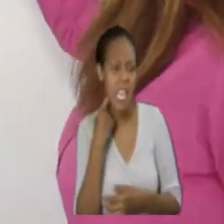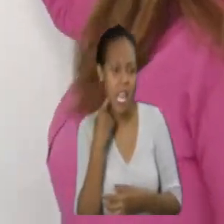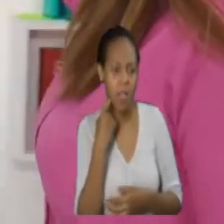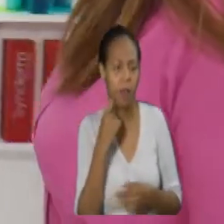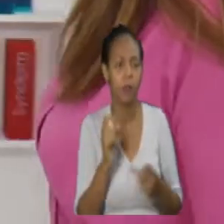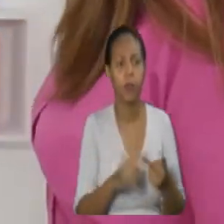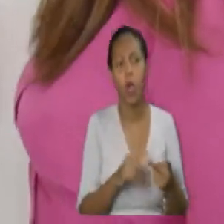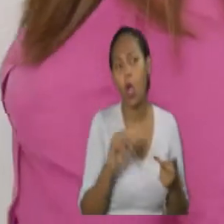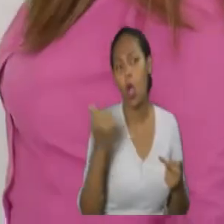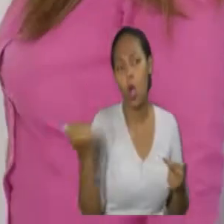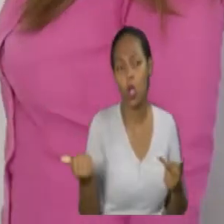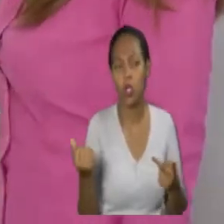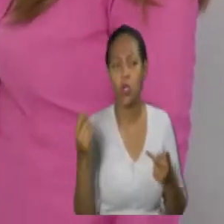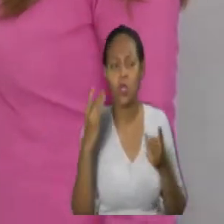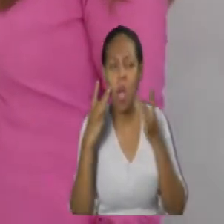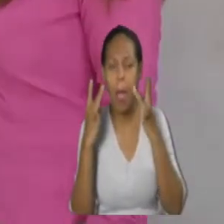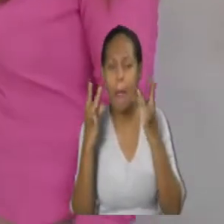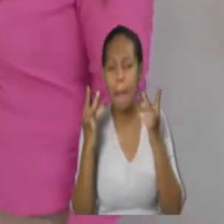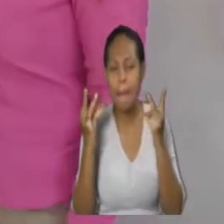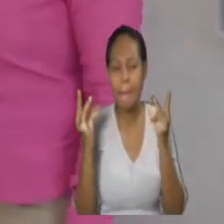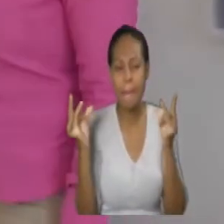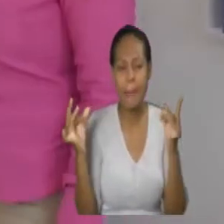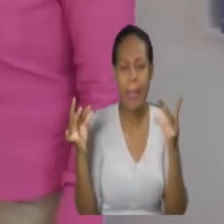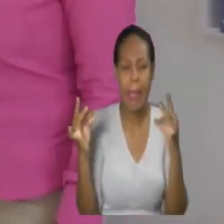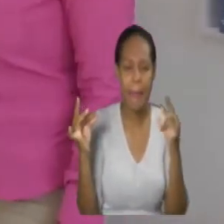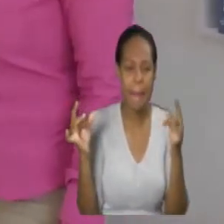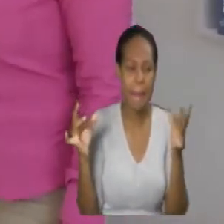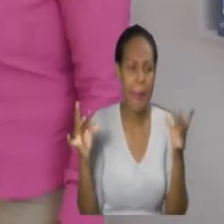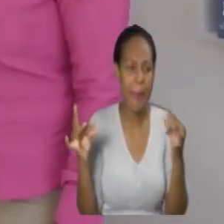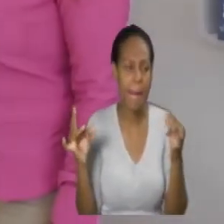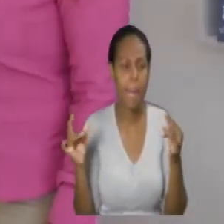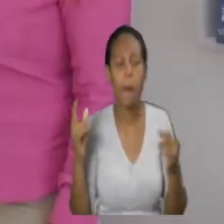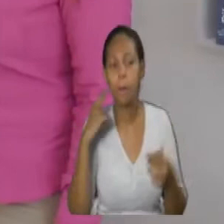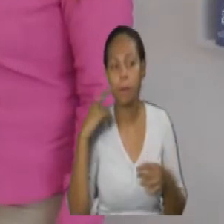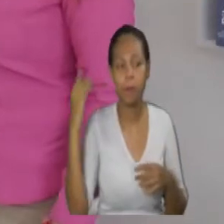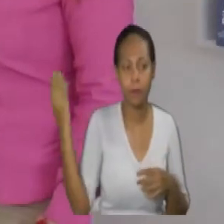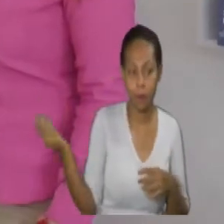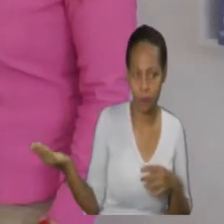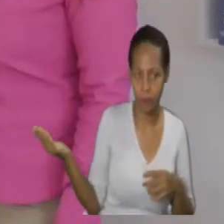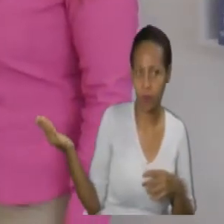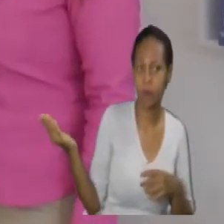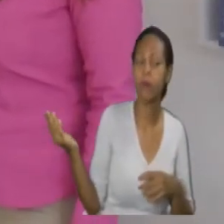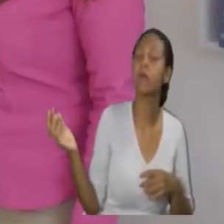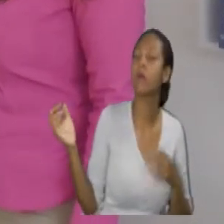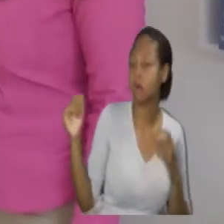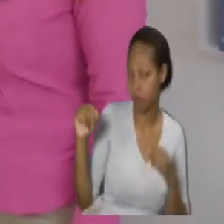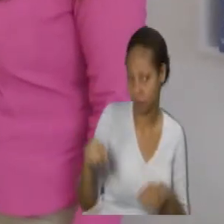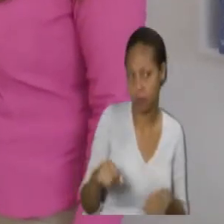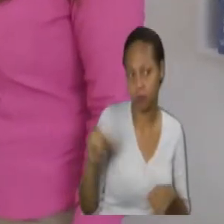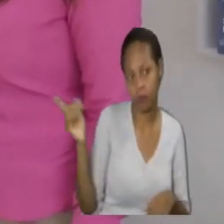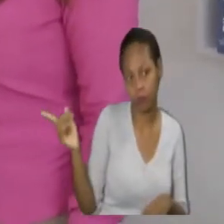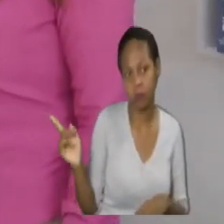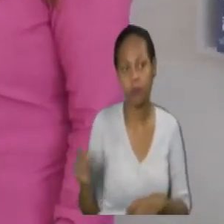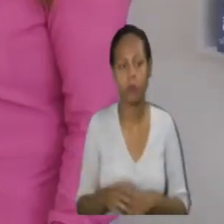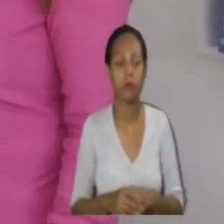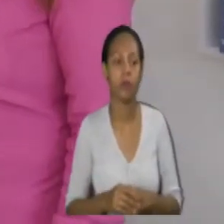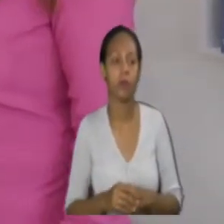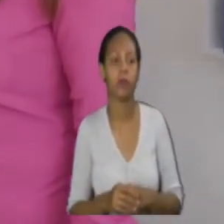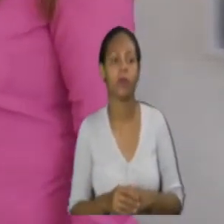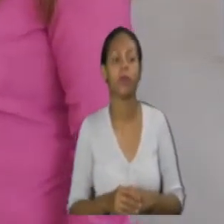tengamos piel con grasa, que la piel sea grasosa, también le podemos ofrecer el Cinder Plus para piel